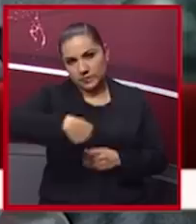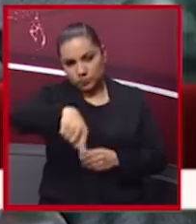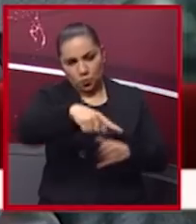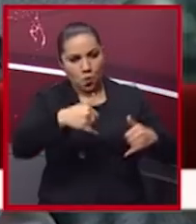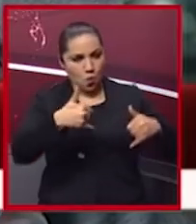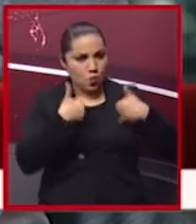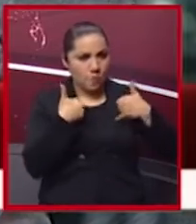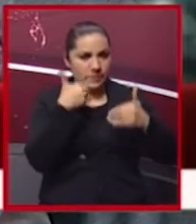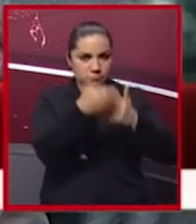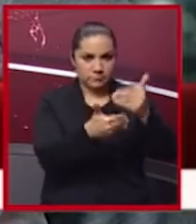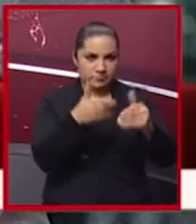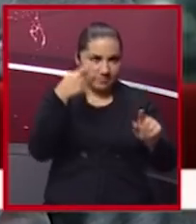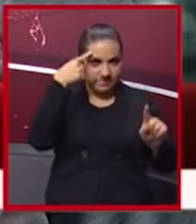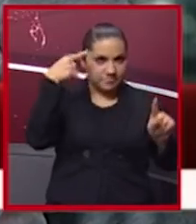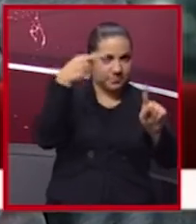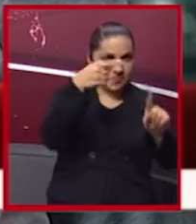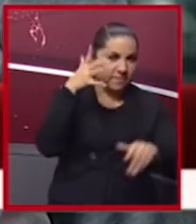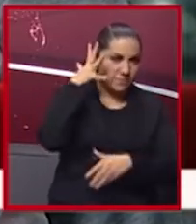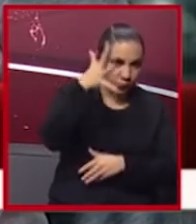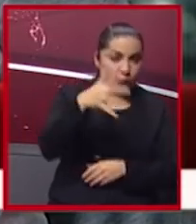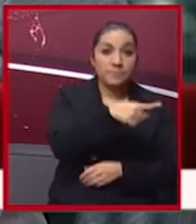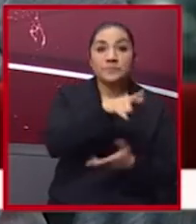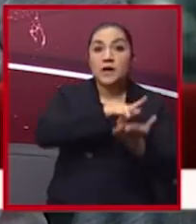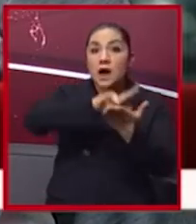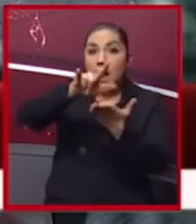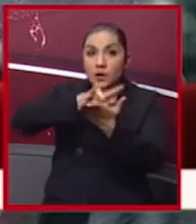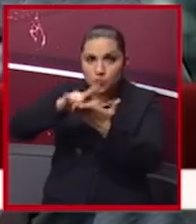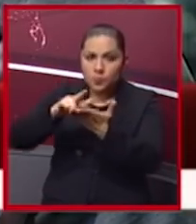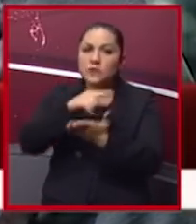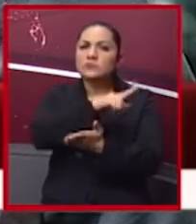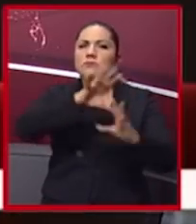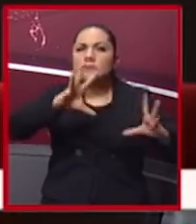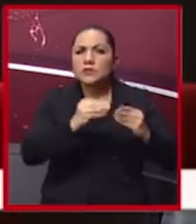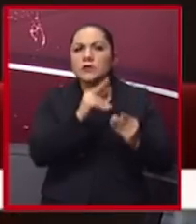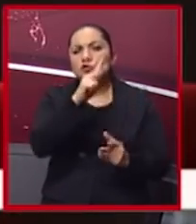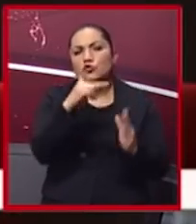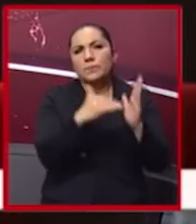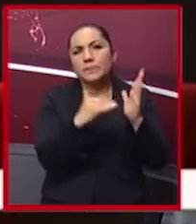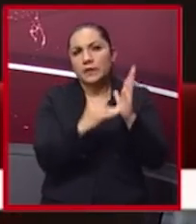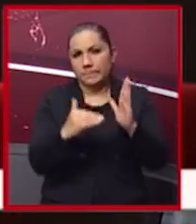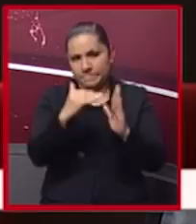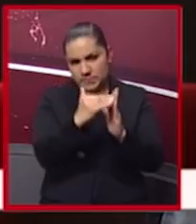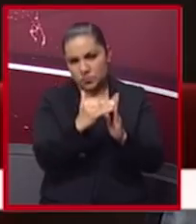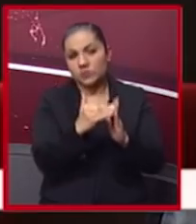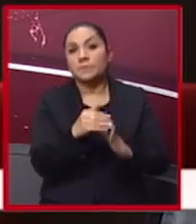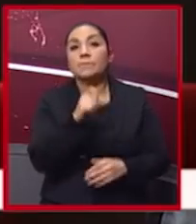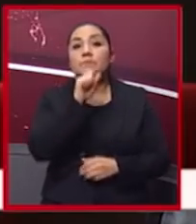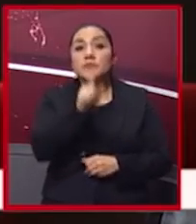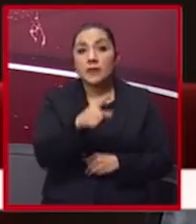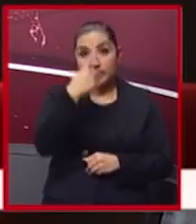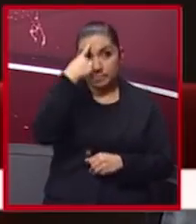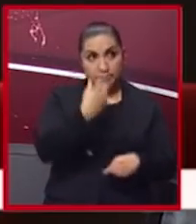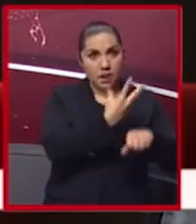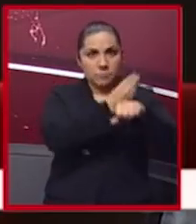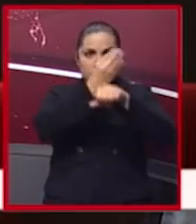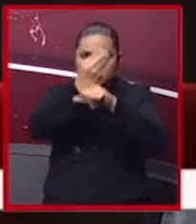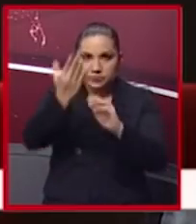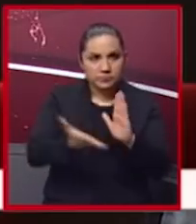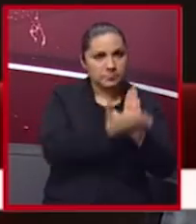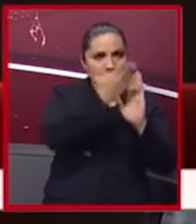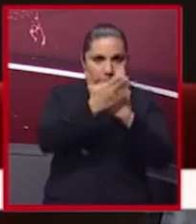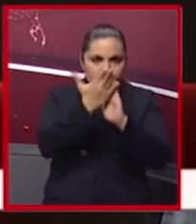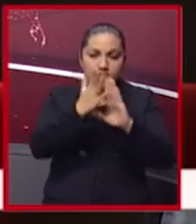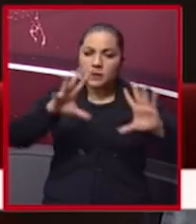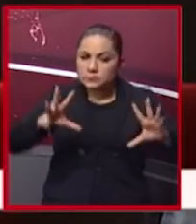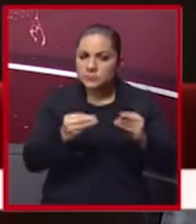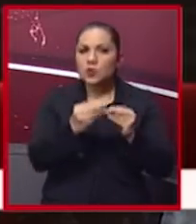del sistema aeroportuario, que busca un presupuesto de 18,000 millones. Asimismo, el plan de reconstrucción, que abarca 8,000 millones